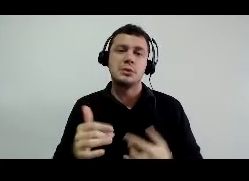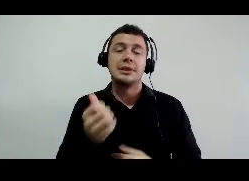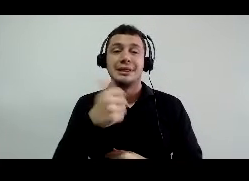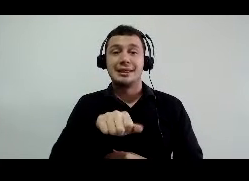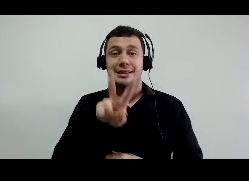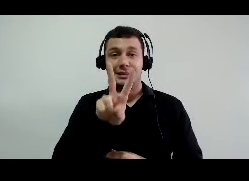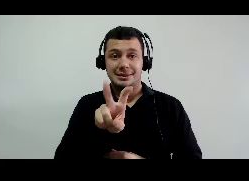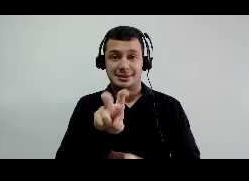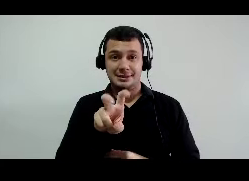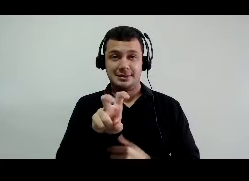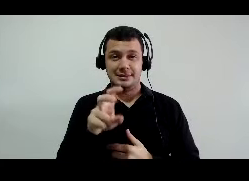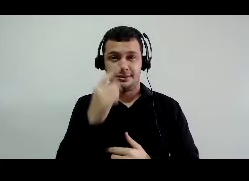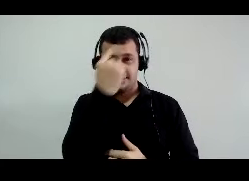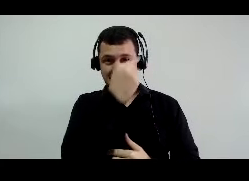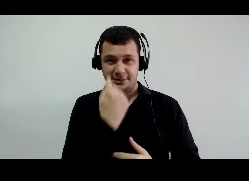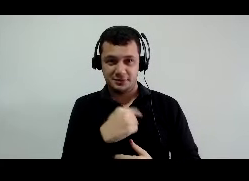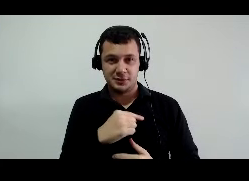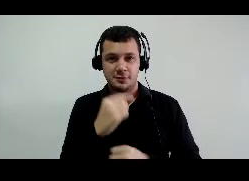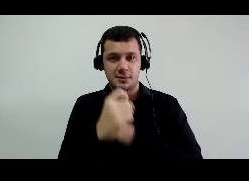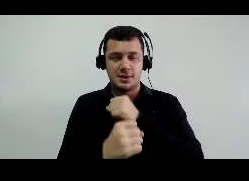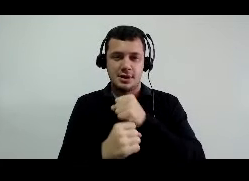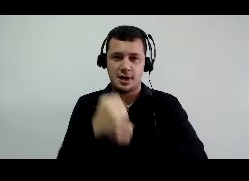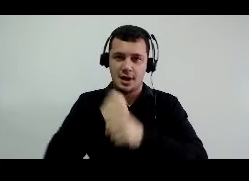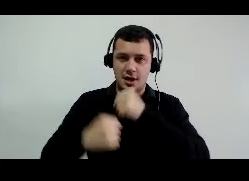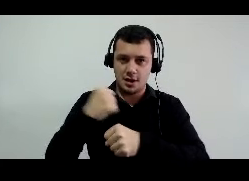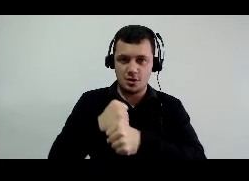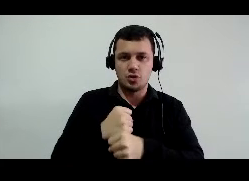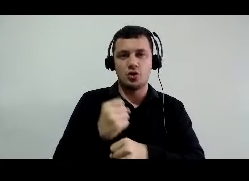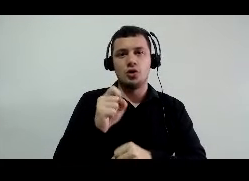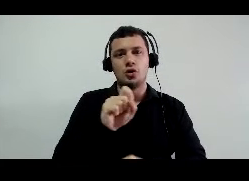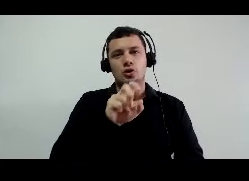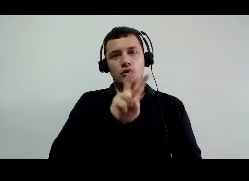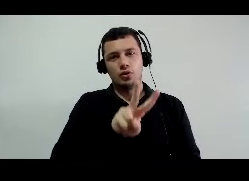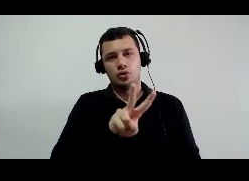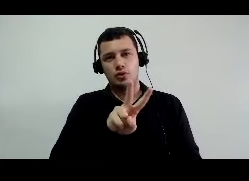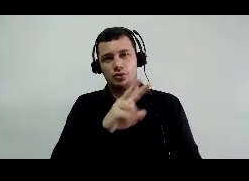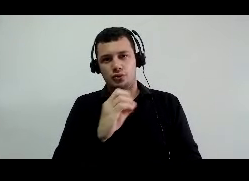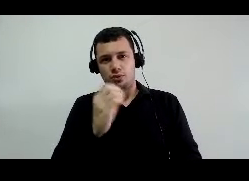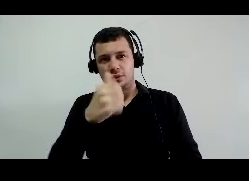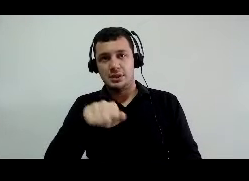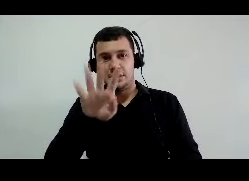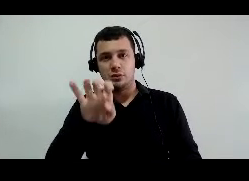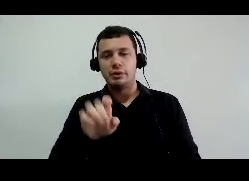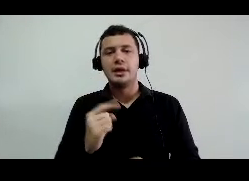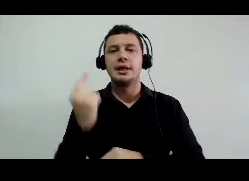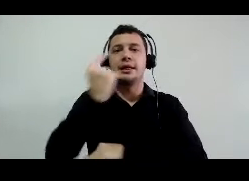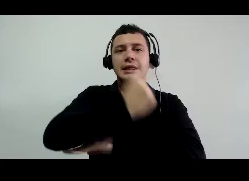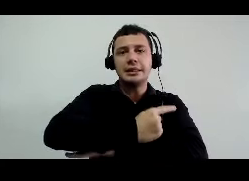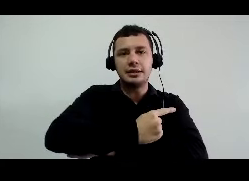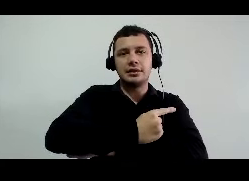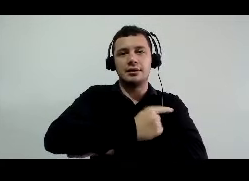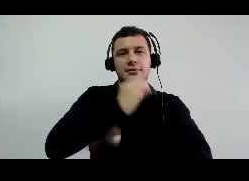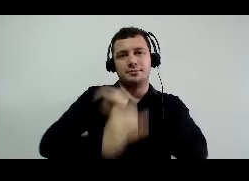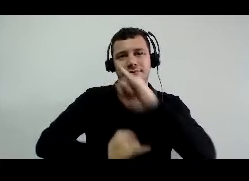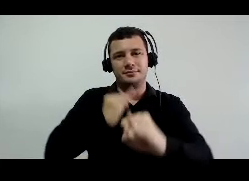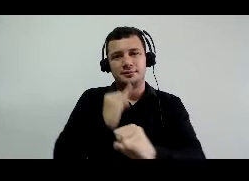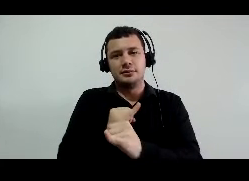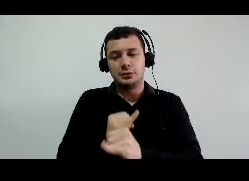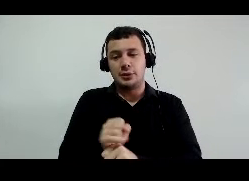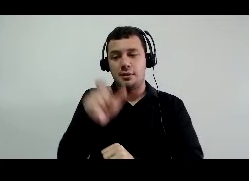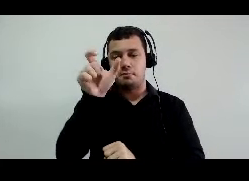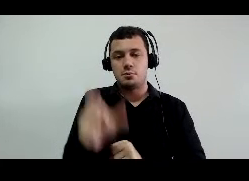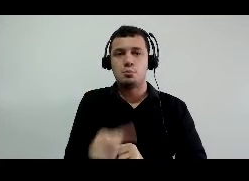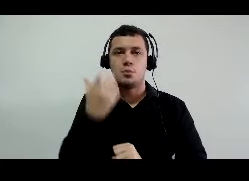del 2019 se declaró como Día Mundial de la Seguridad del Paciente. Entonces, es